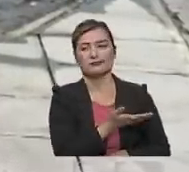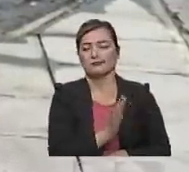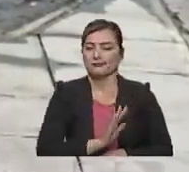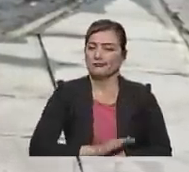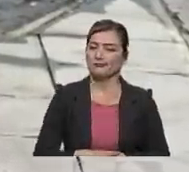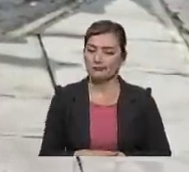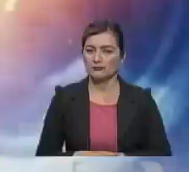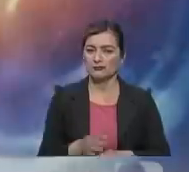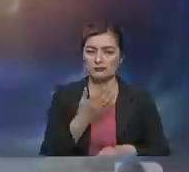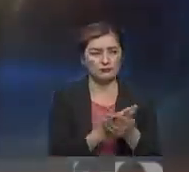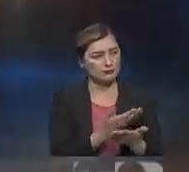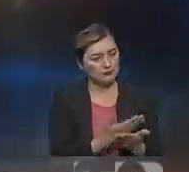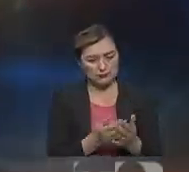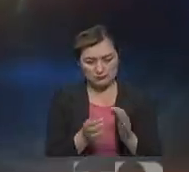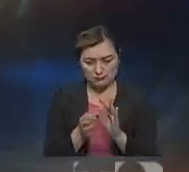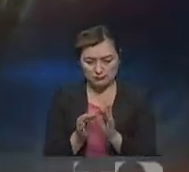entidad intervención en la zona.